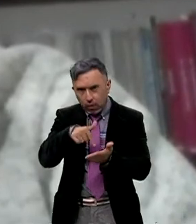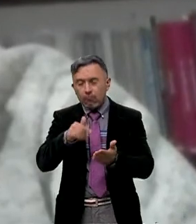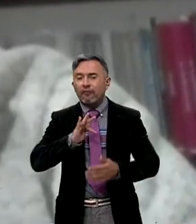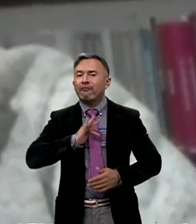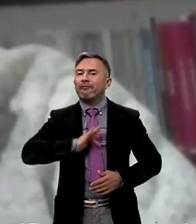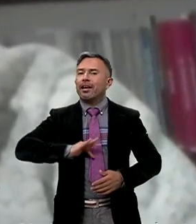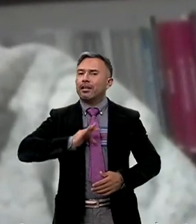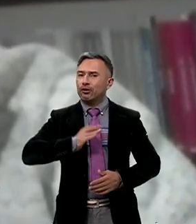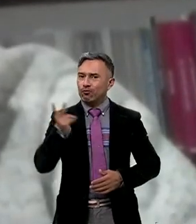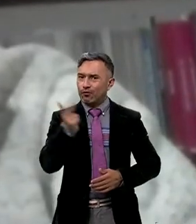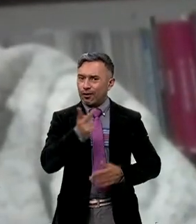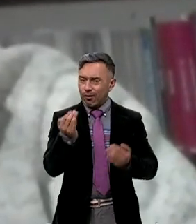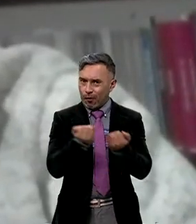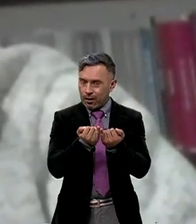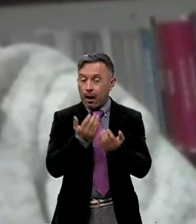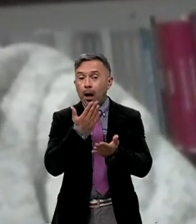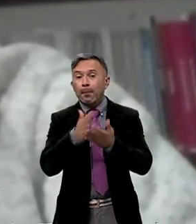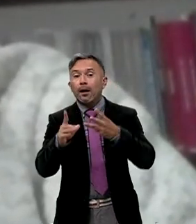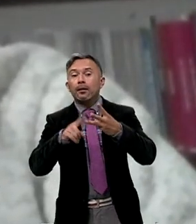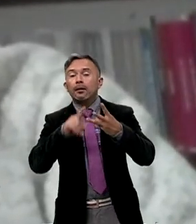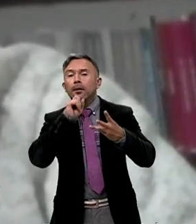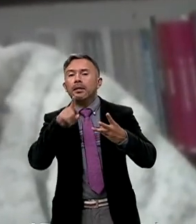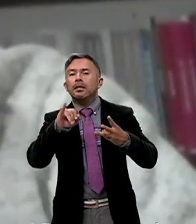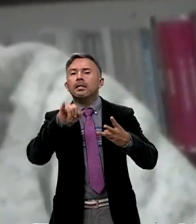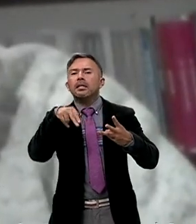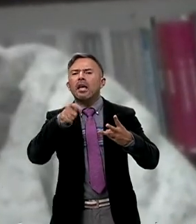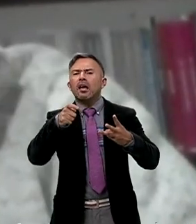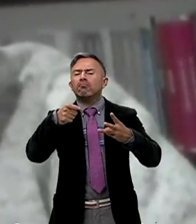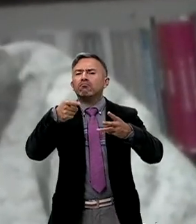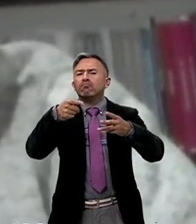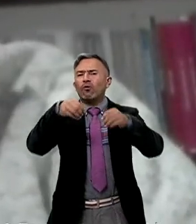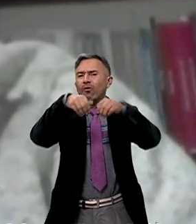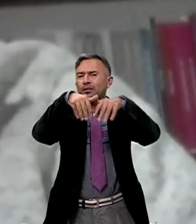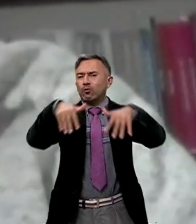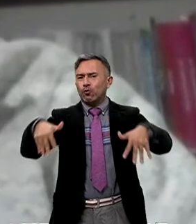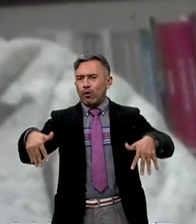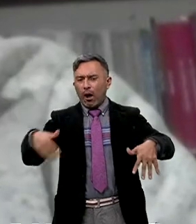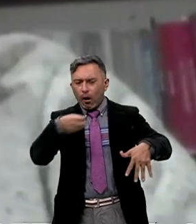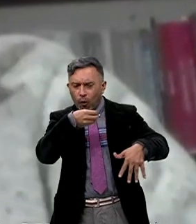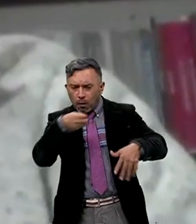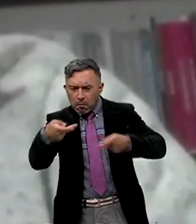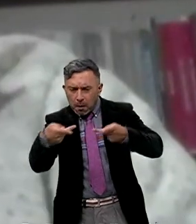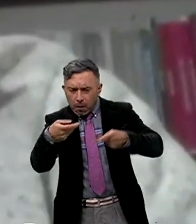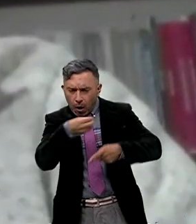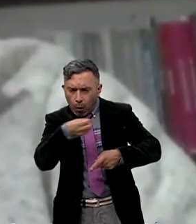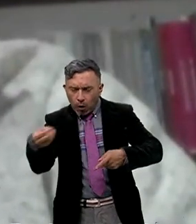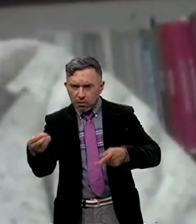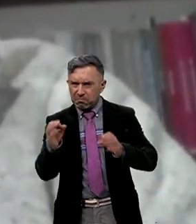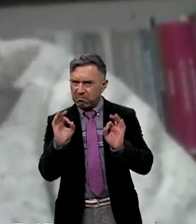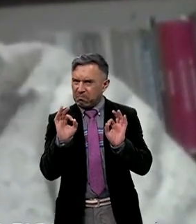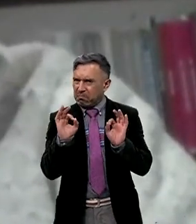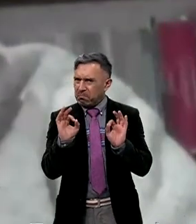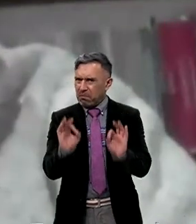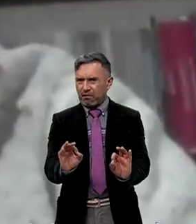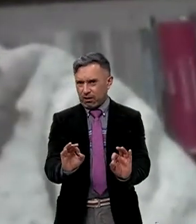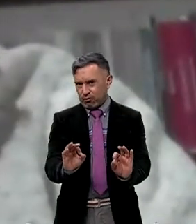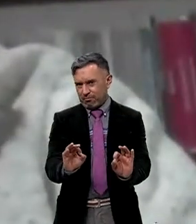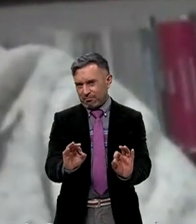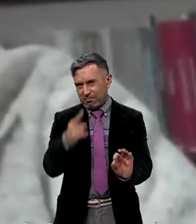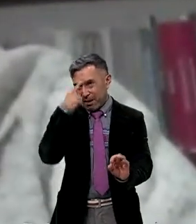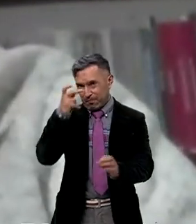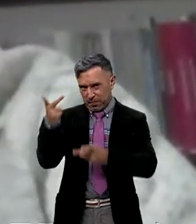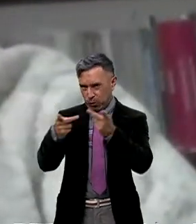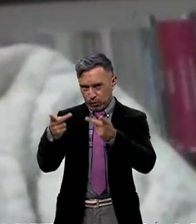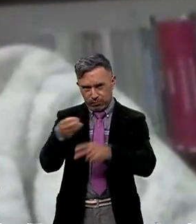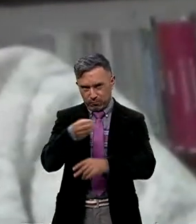a toda la estructura del ine exigiendo una perfecta organización para esta consulta también se licitará